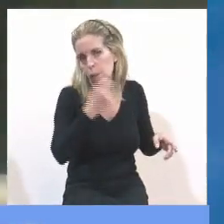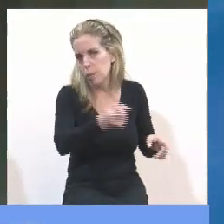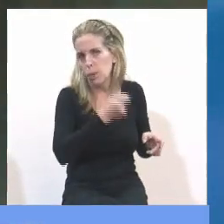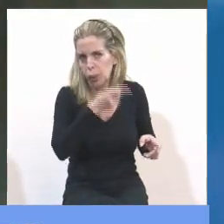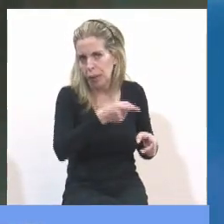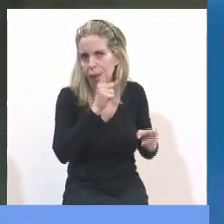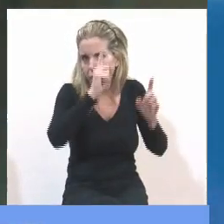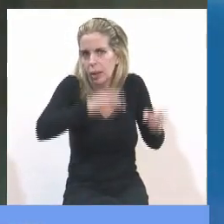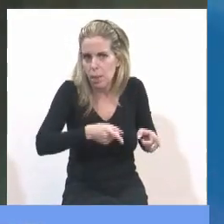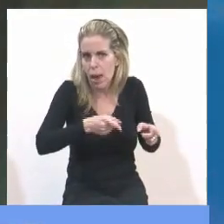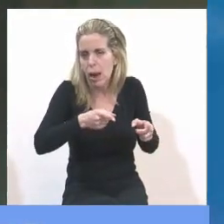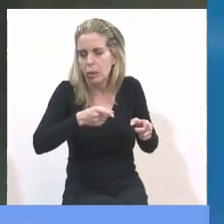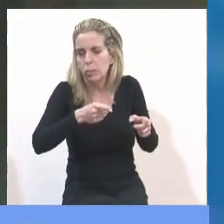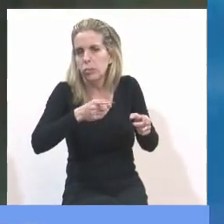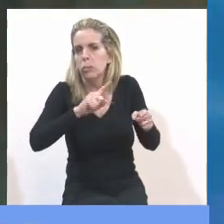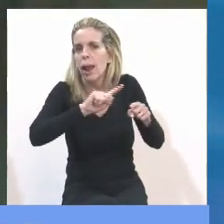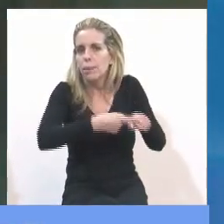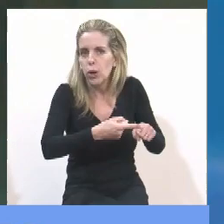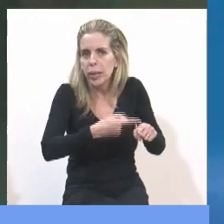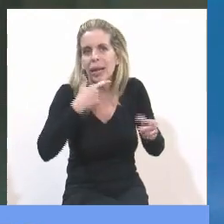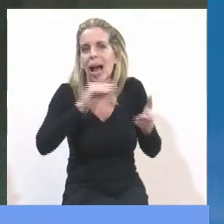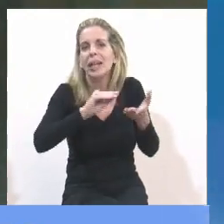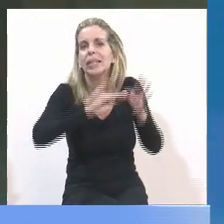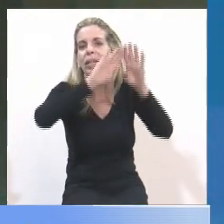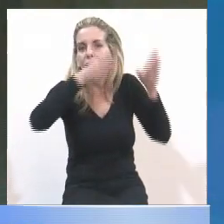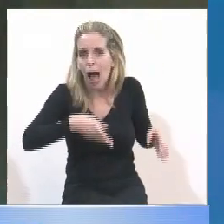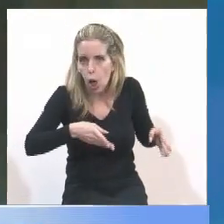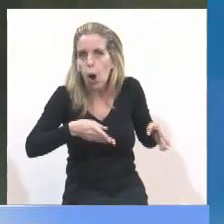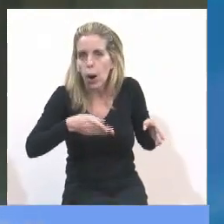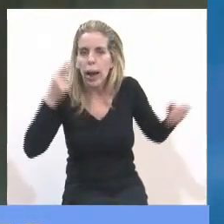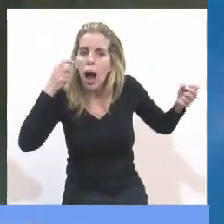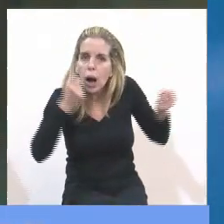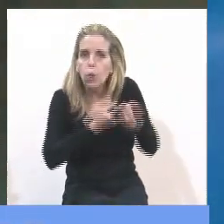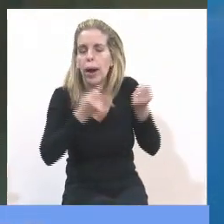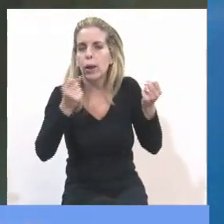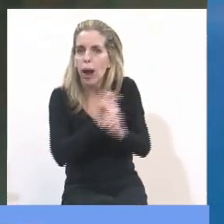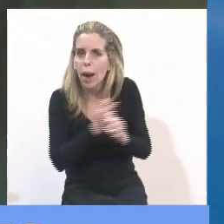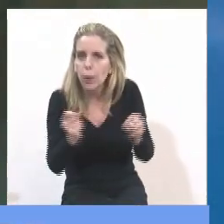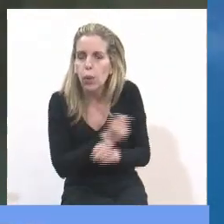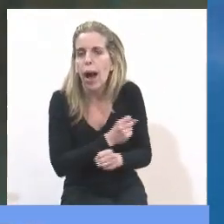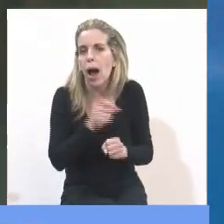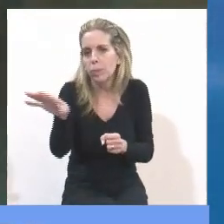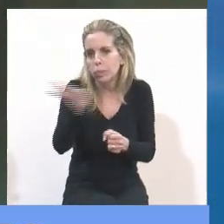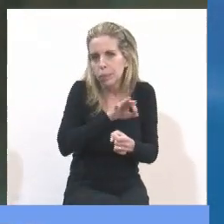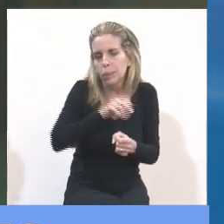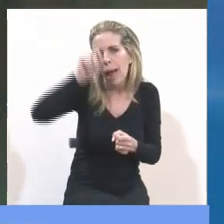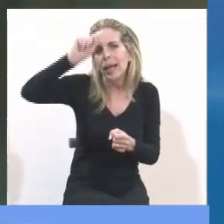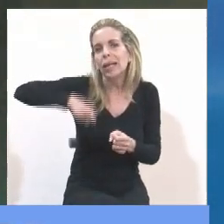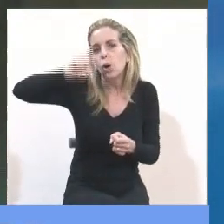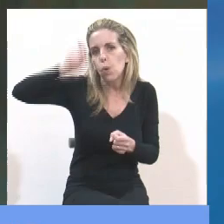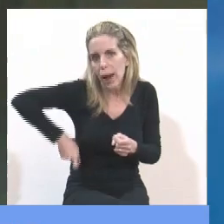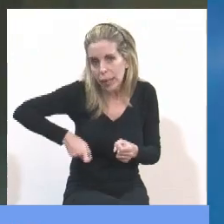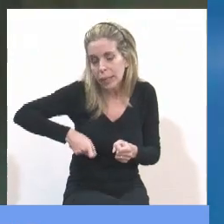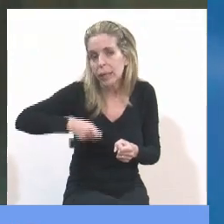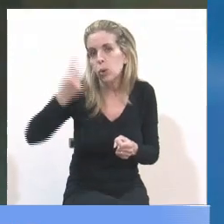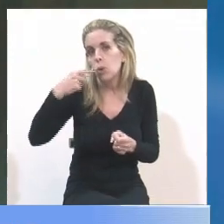rol político que tiene el Senado de la Nación en dar acuerdo a cada uno de los jueces que el Ejecutivo manda al